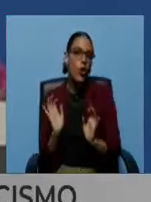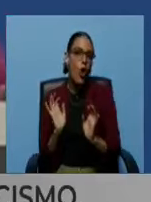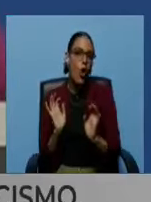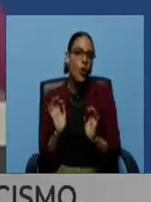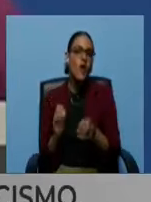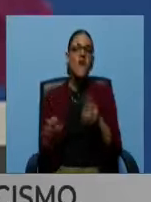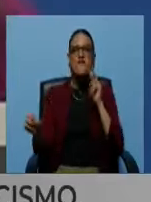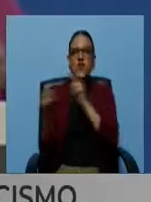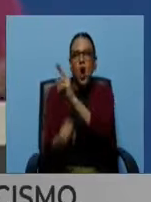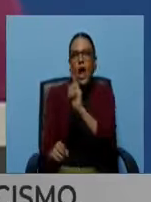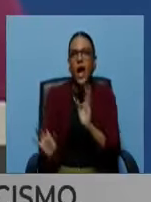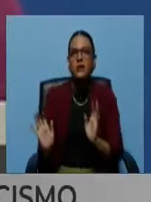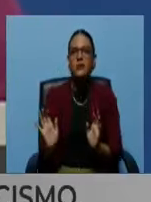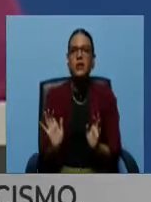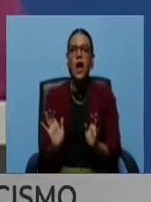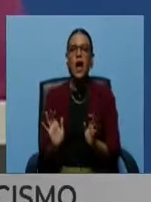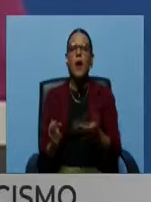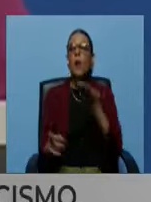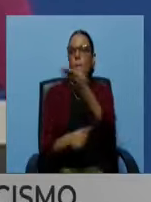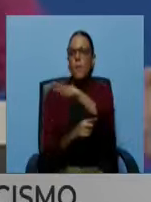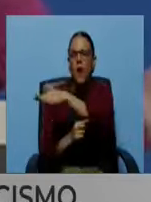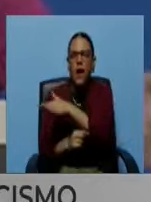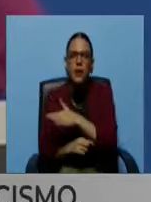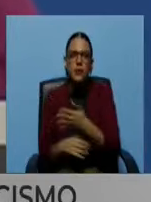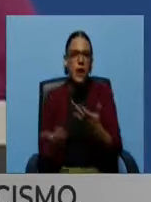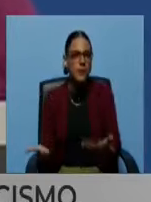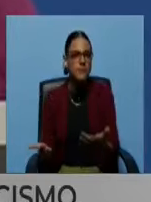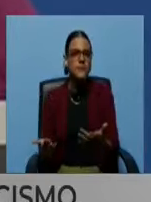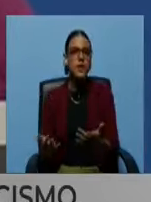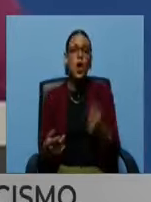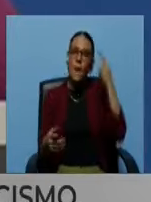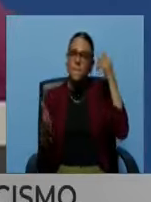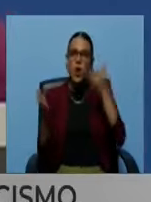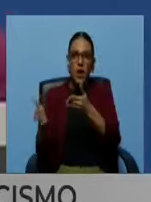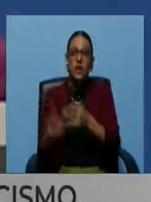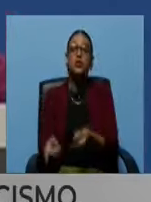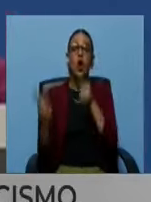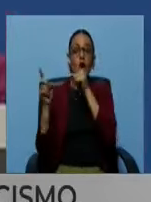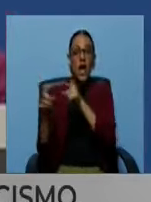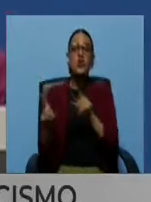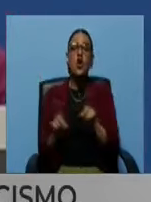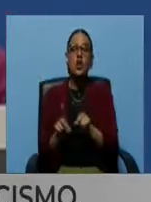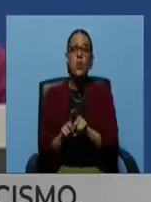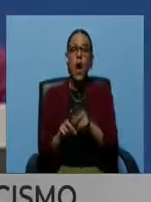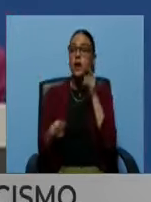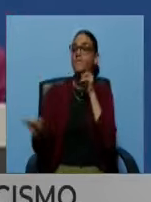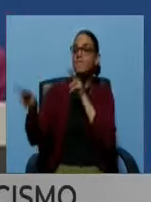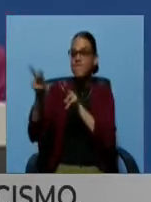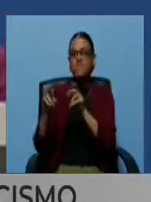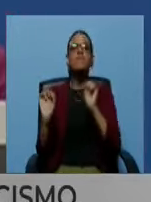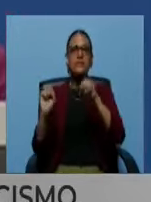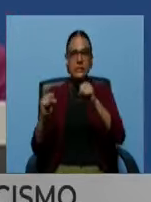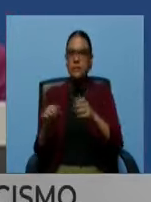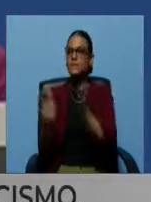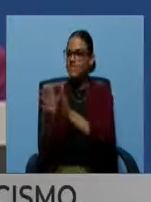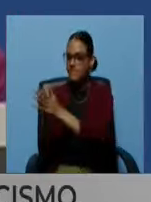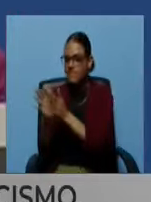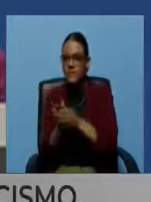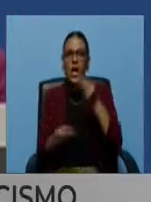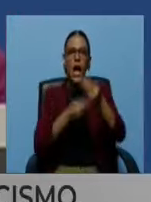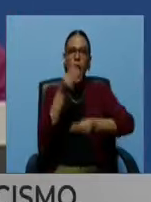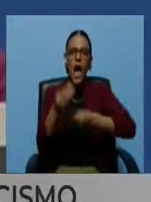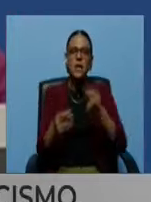la violencia, de la muerte, y por eso para ellos es casi que un espectáculo